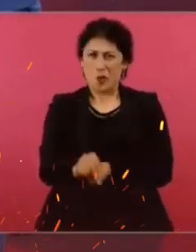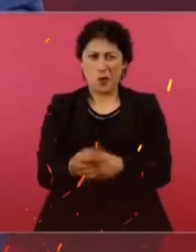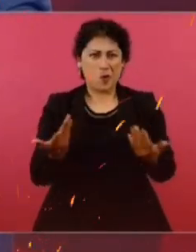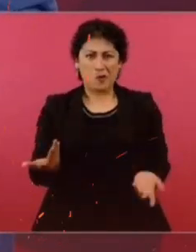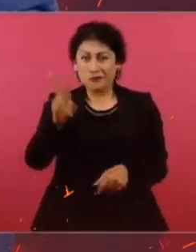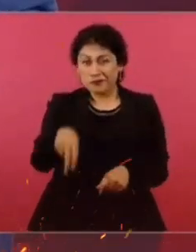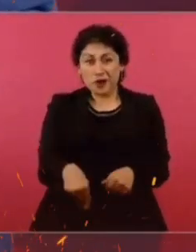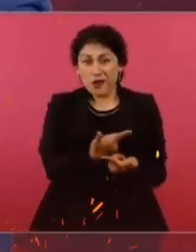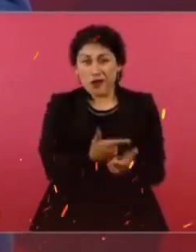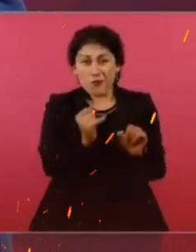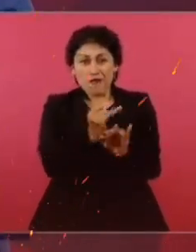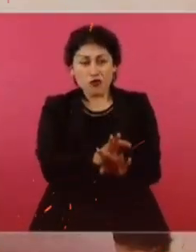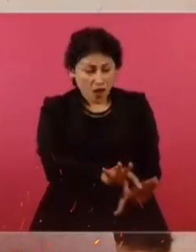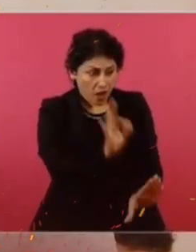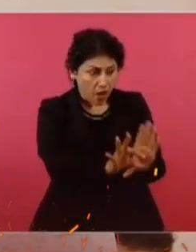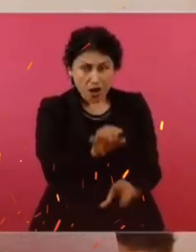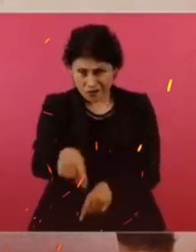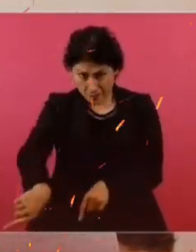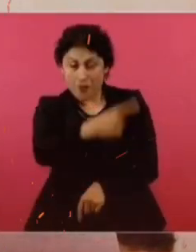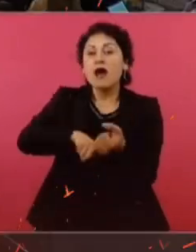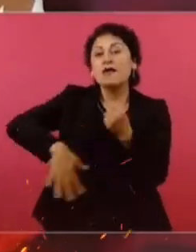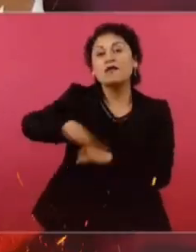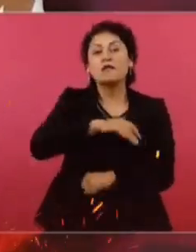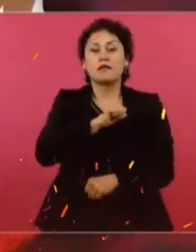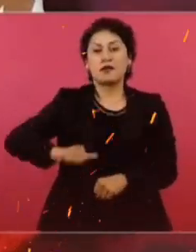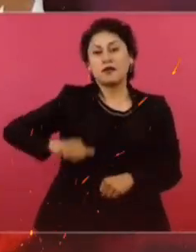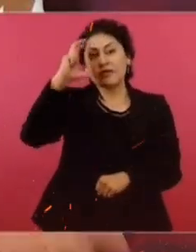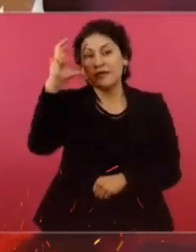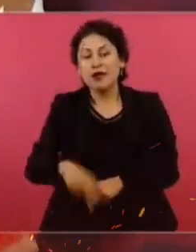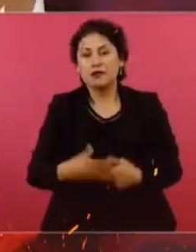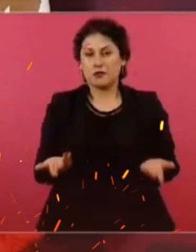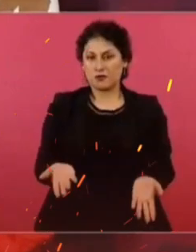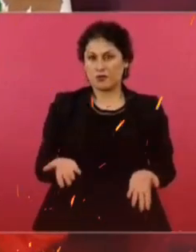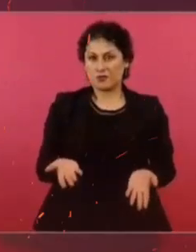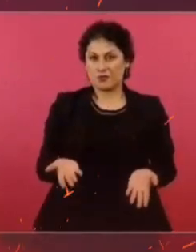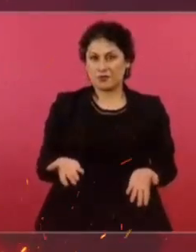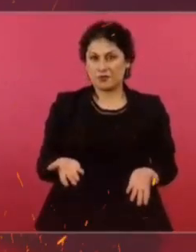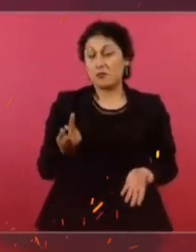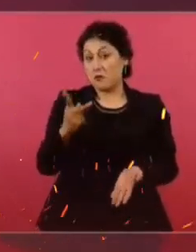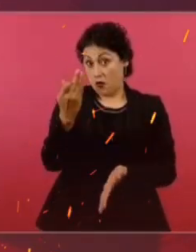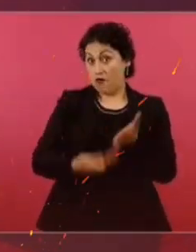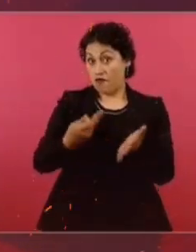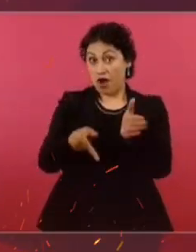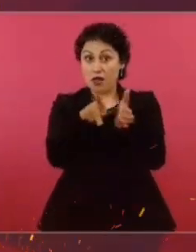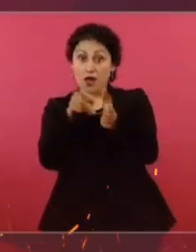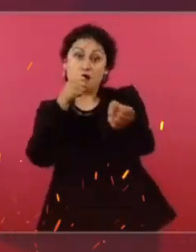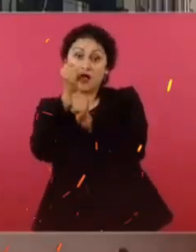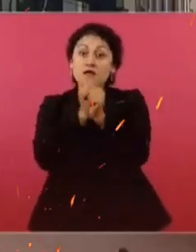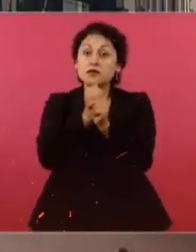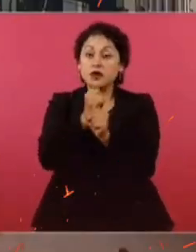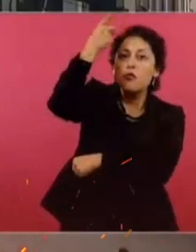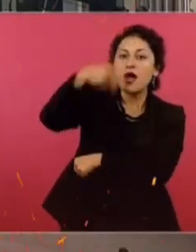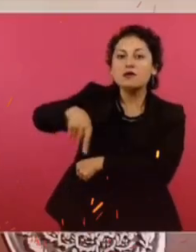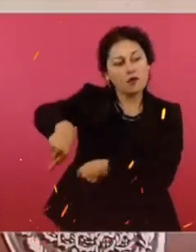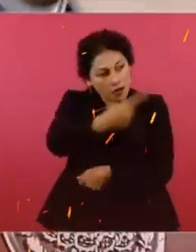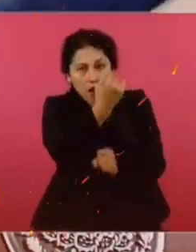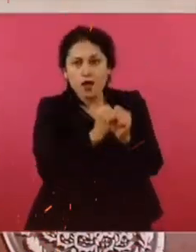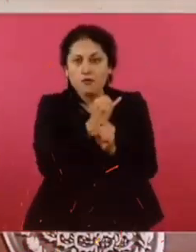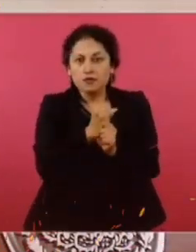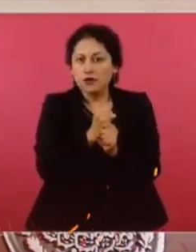cualquiera, pregúntenle a los desarrolladores, como no hacen su trabajo, no ustedes, los dueños de los medios de manipulación,